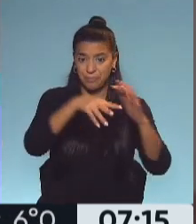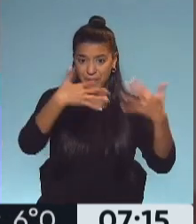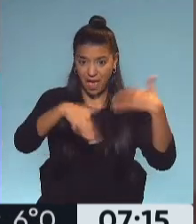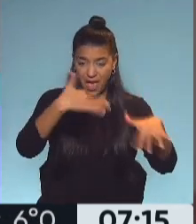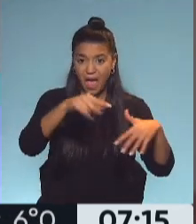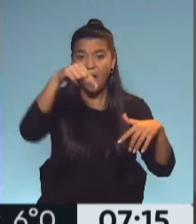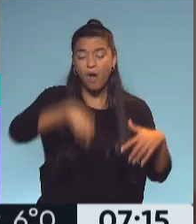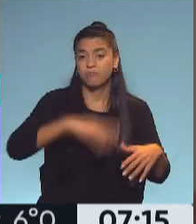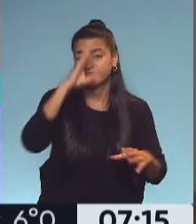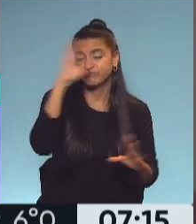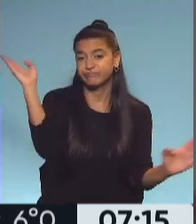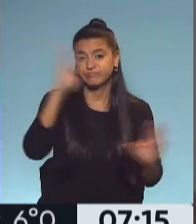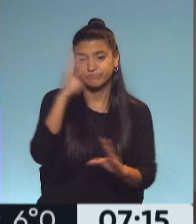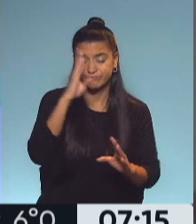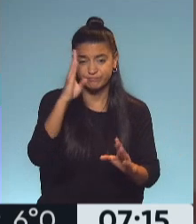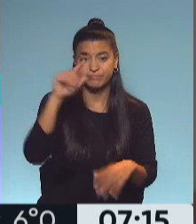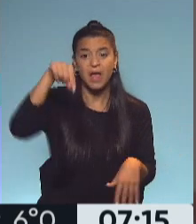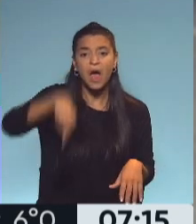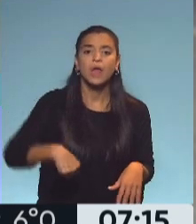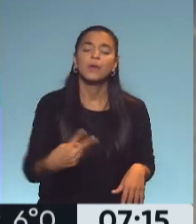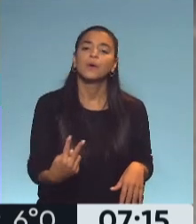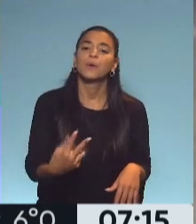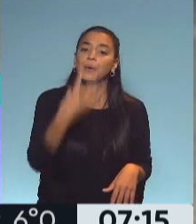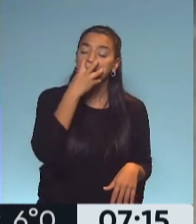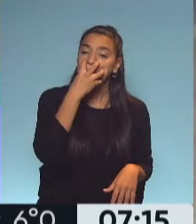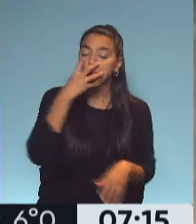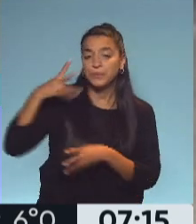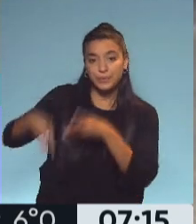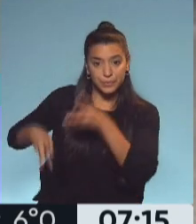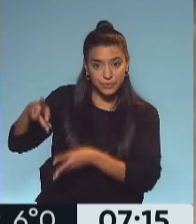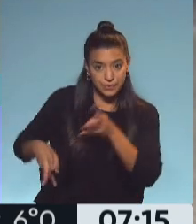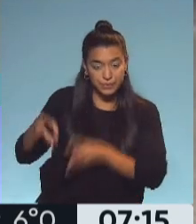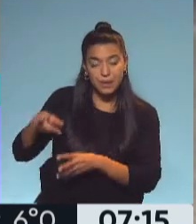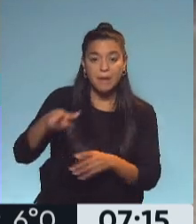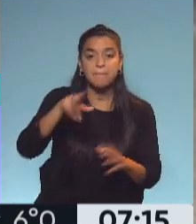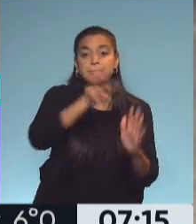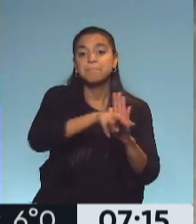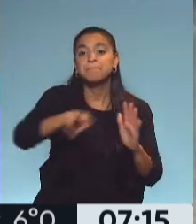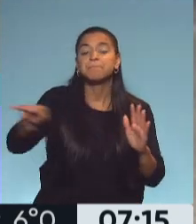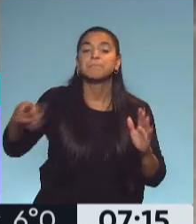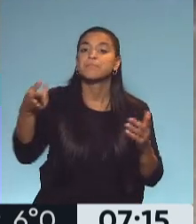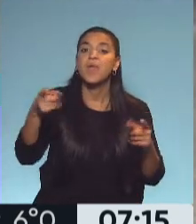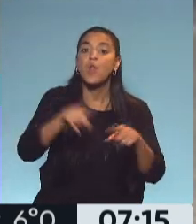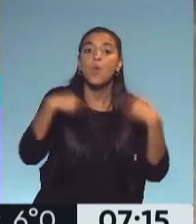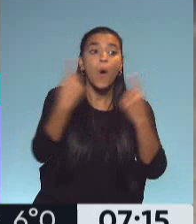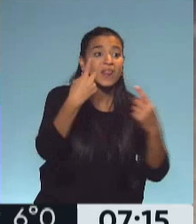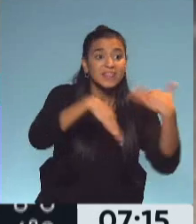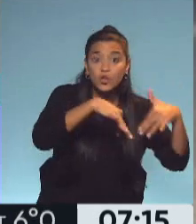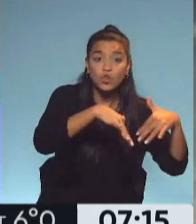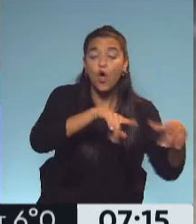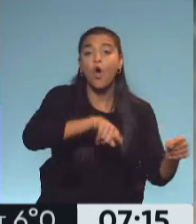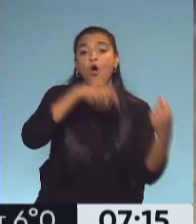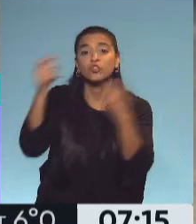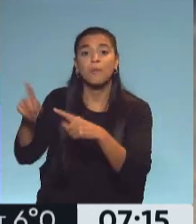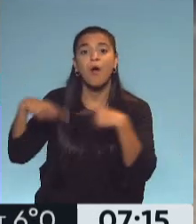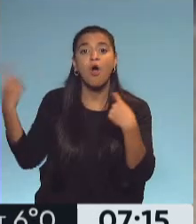están saturadas, estamos ventilando pacientes en sitios que no son adecuados, con personal